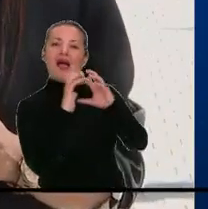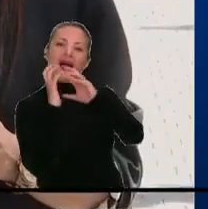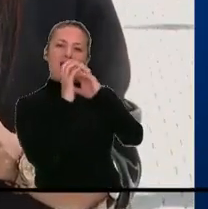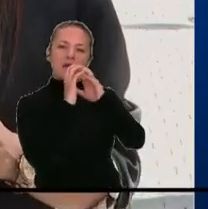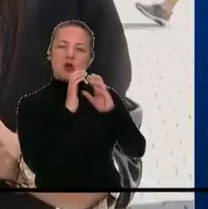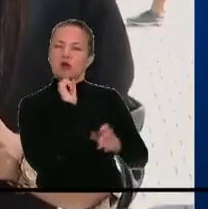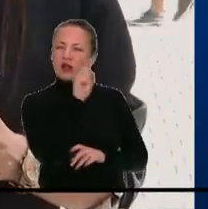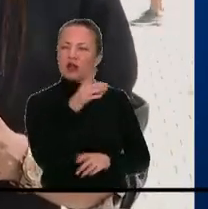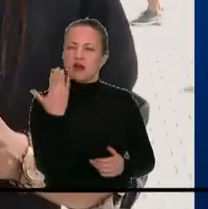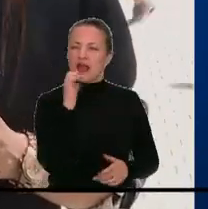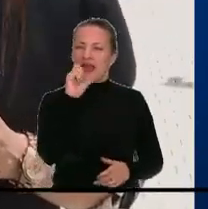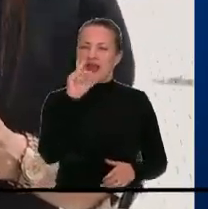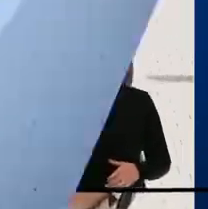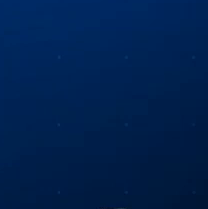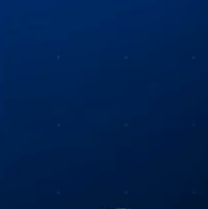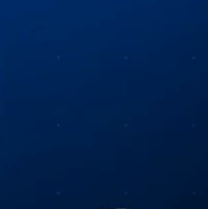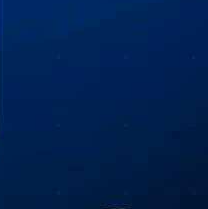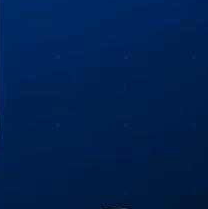¿qué fue lo que pasó?